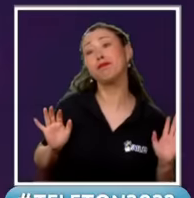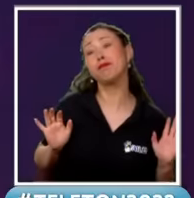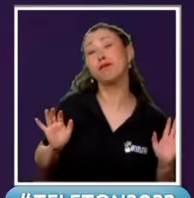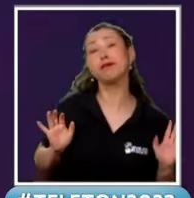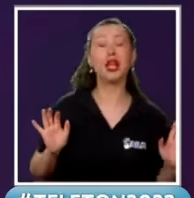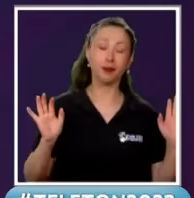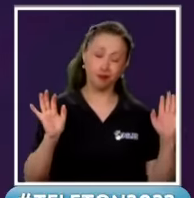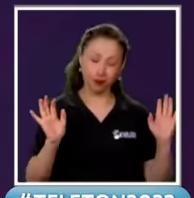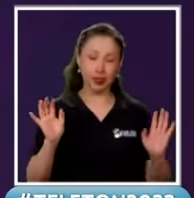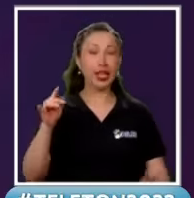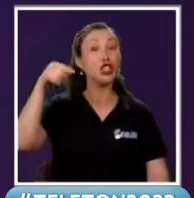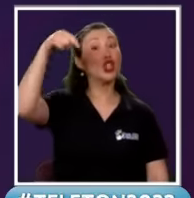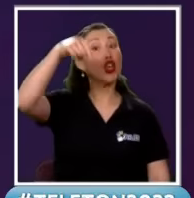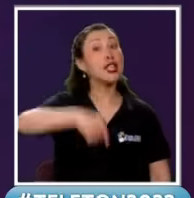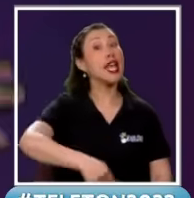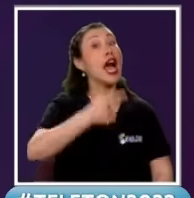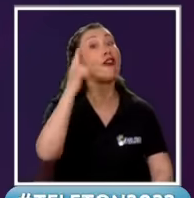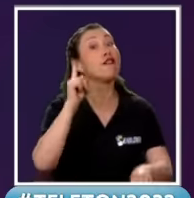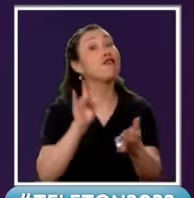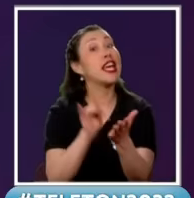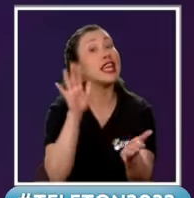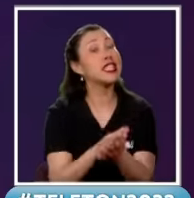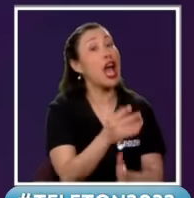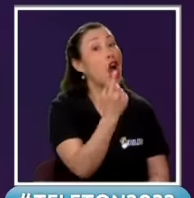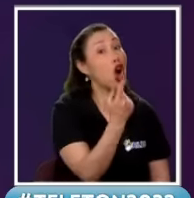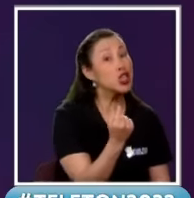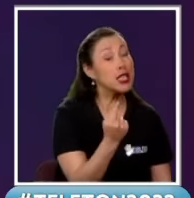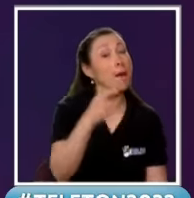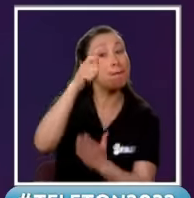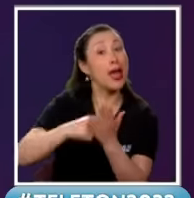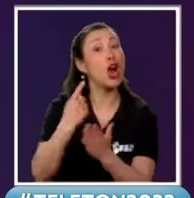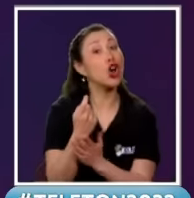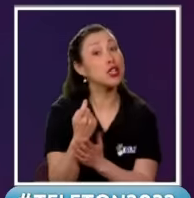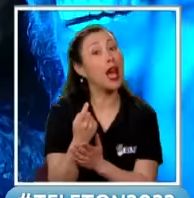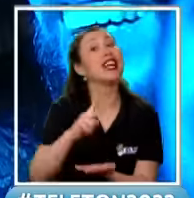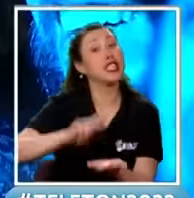Y hoy día estamos a 11 del 11, así que es por partida doble.